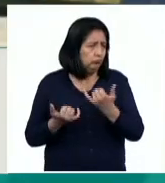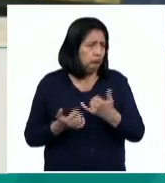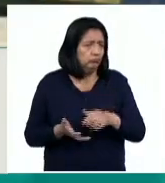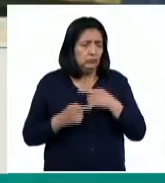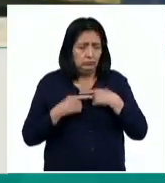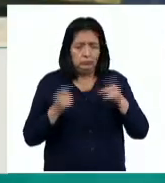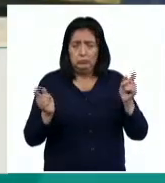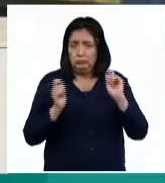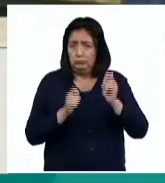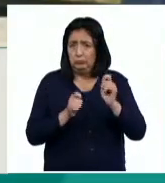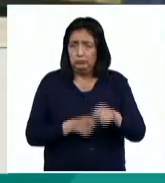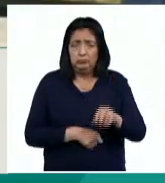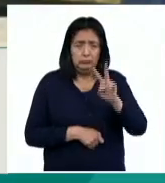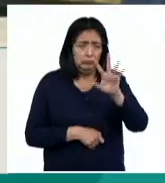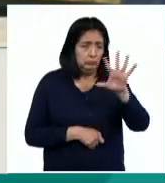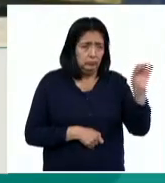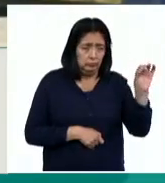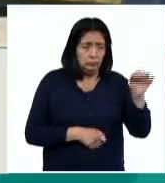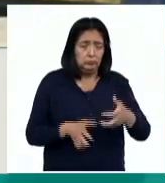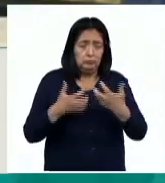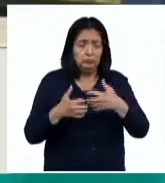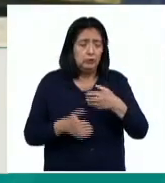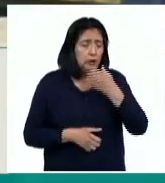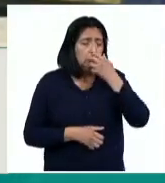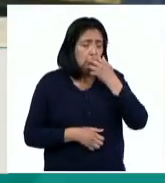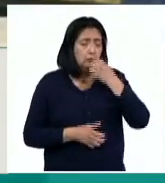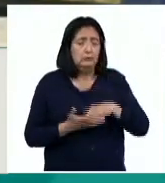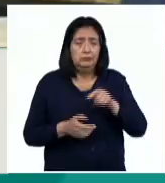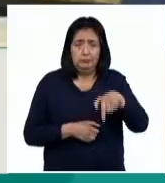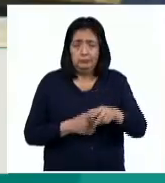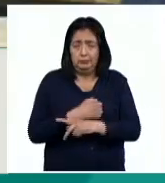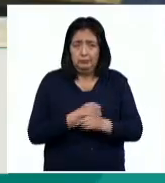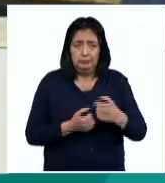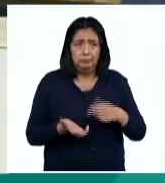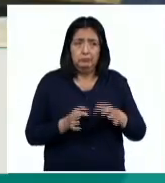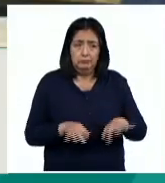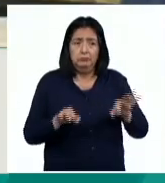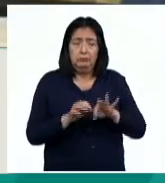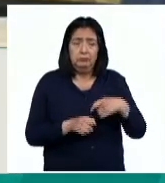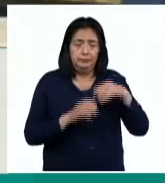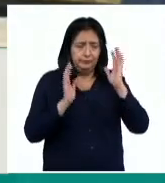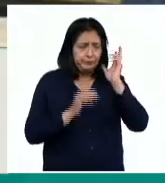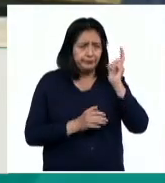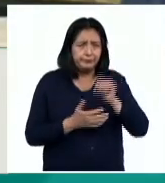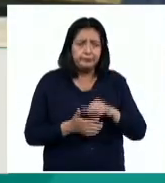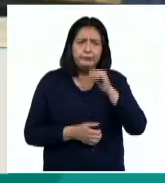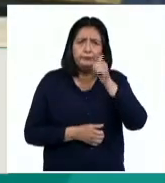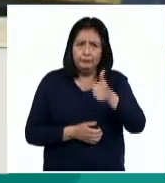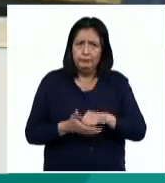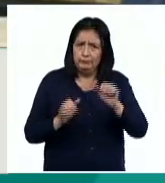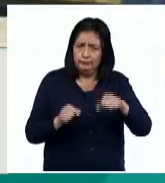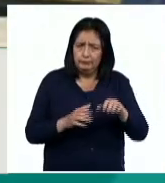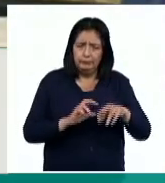el anuncio de una donación de 250 ventiladores mecánicos para nuestro país. Importante entonces escuchar también que el día de mañana se